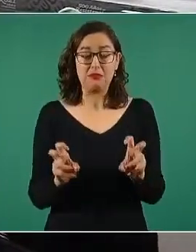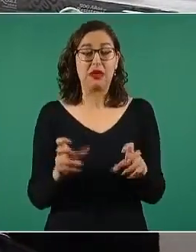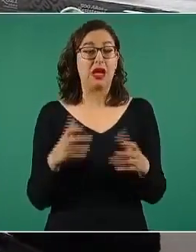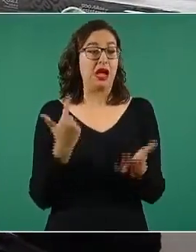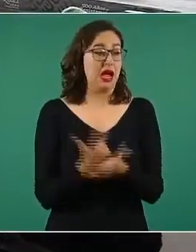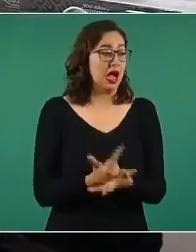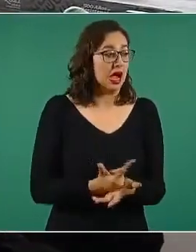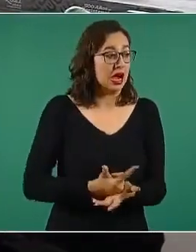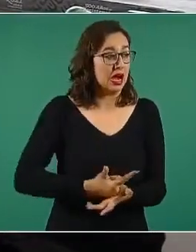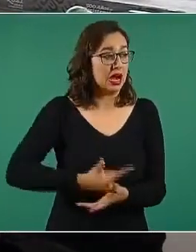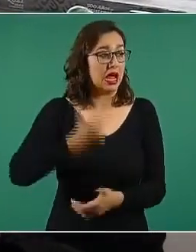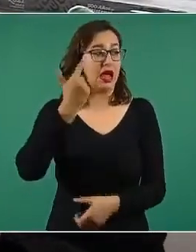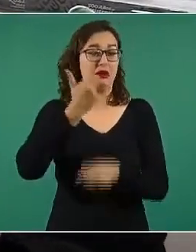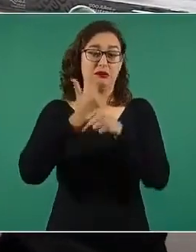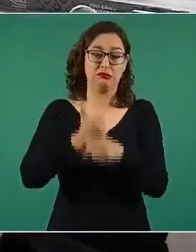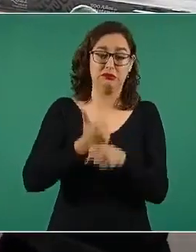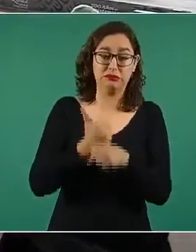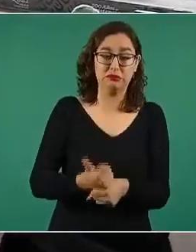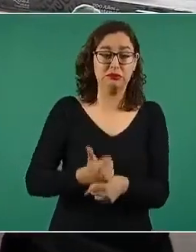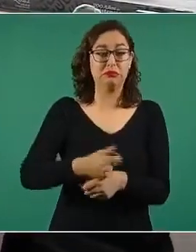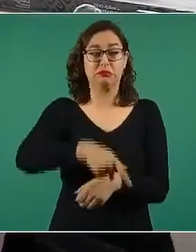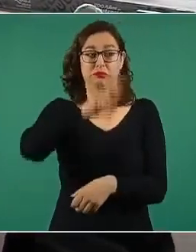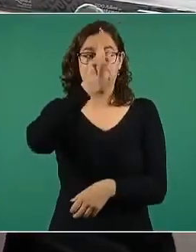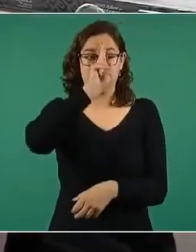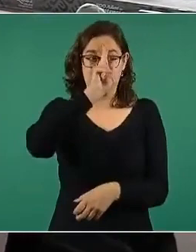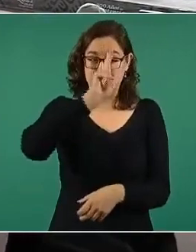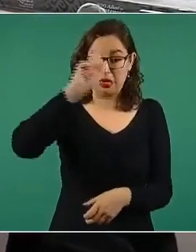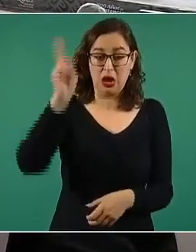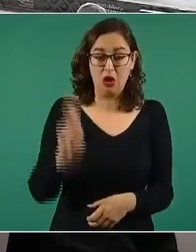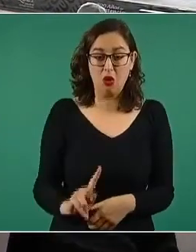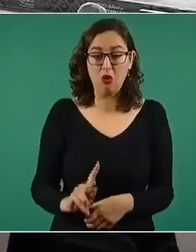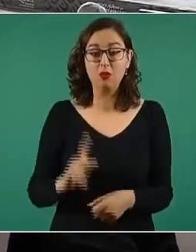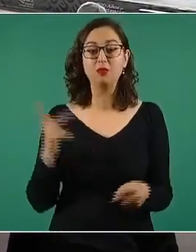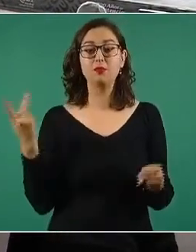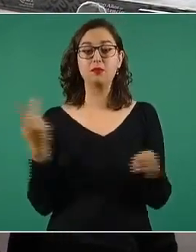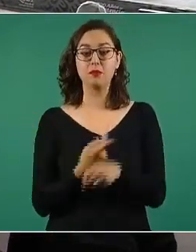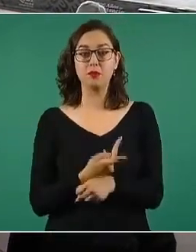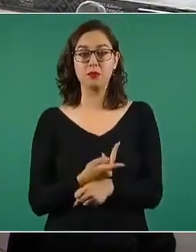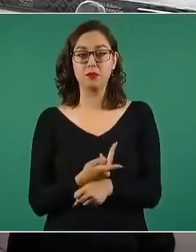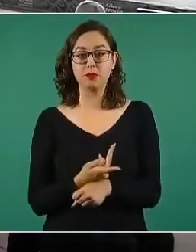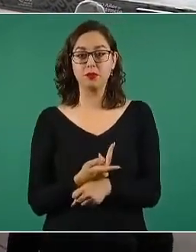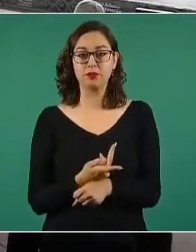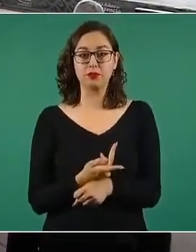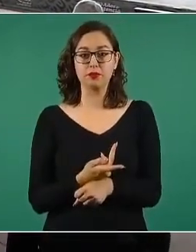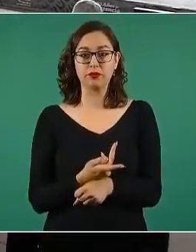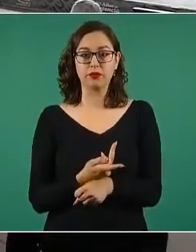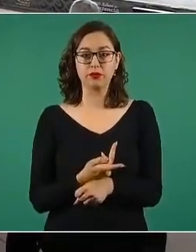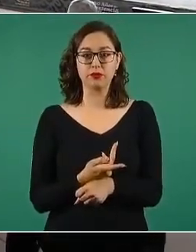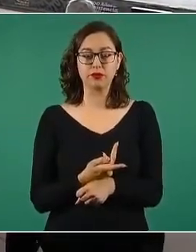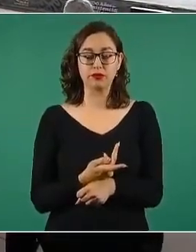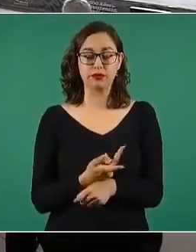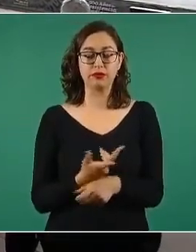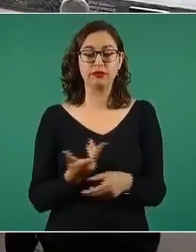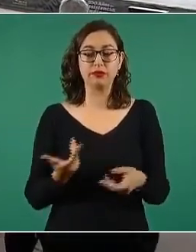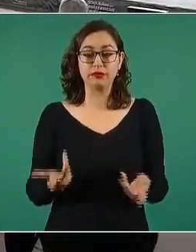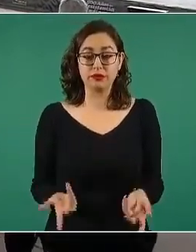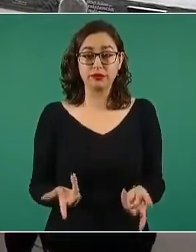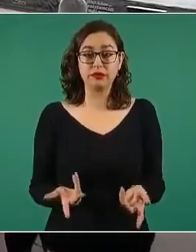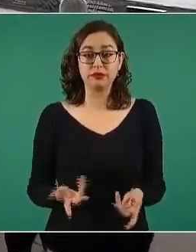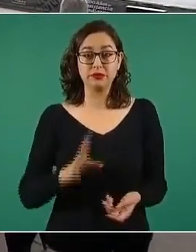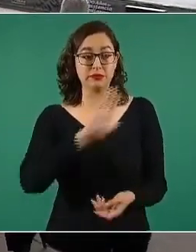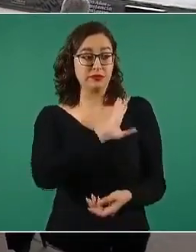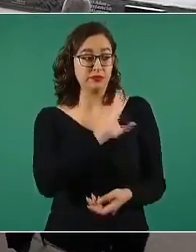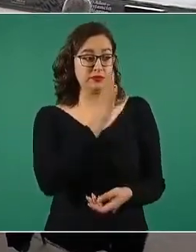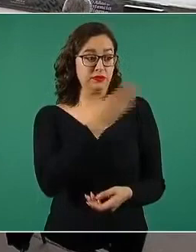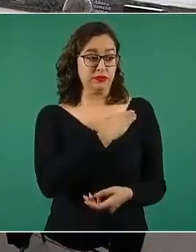cataclismo, catástrofe, como se le quiera llamar, permite sostener que la conquista